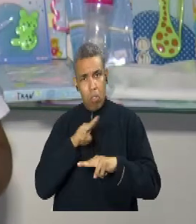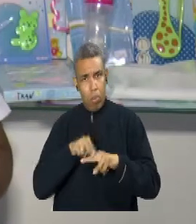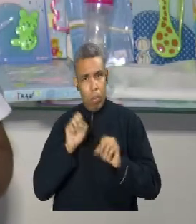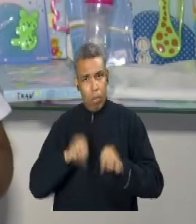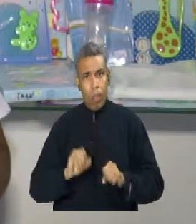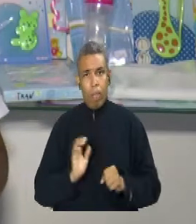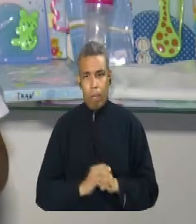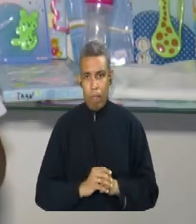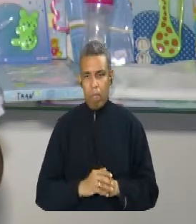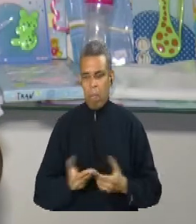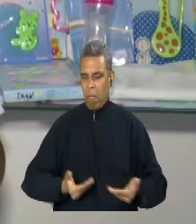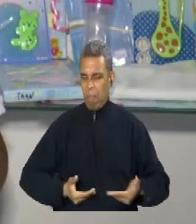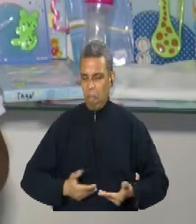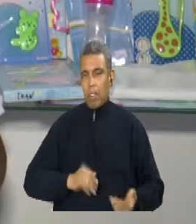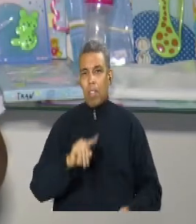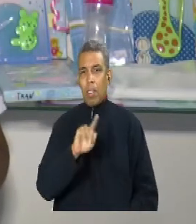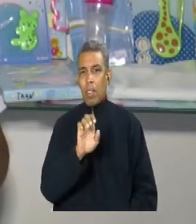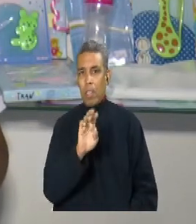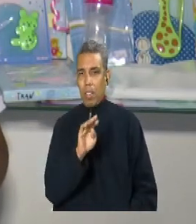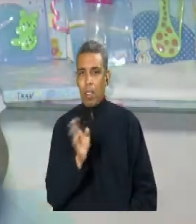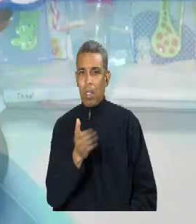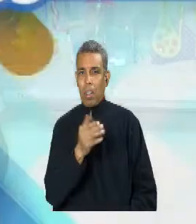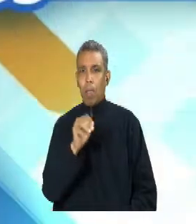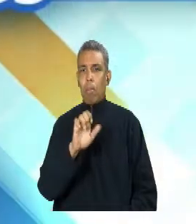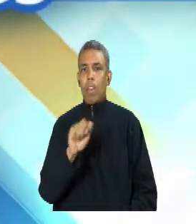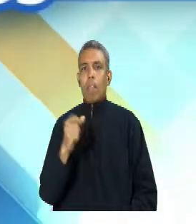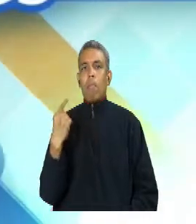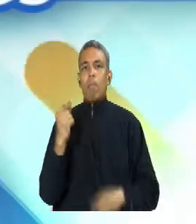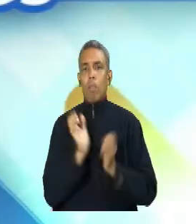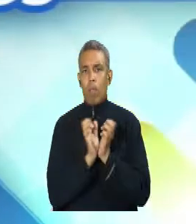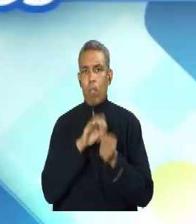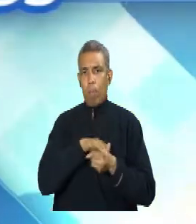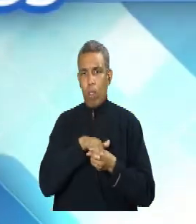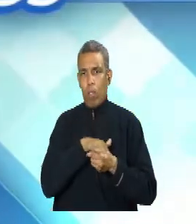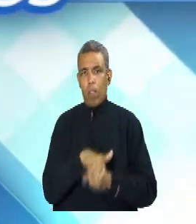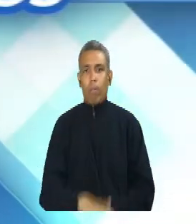Ser Madres Tienda, barrio Primero de Mayo.